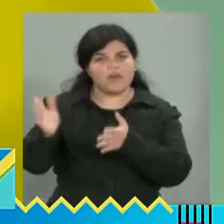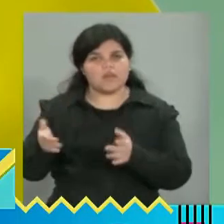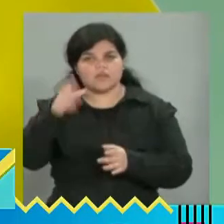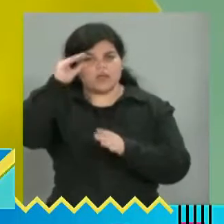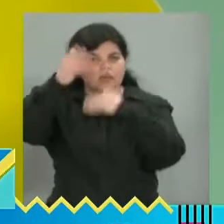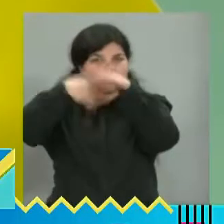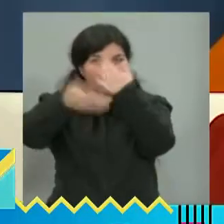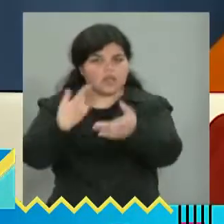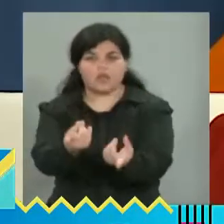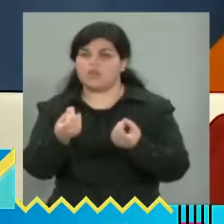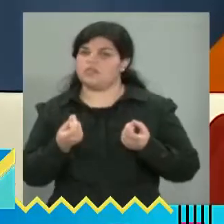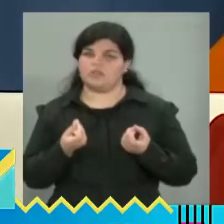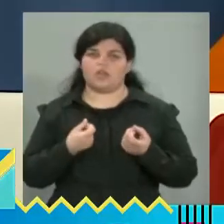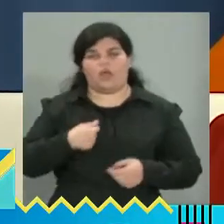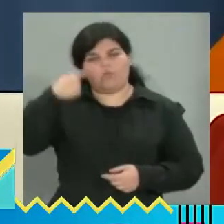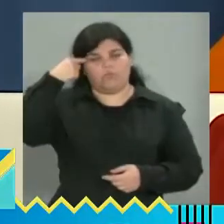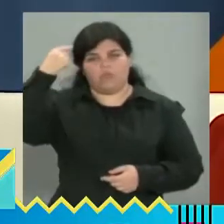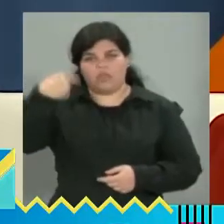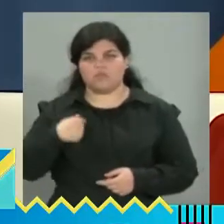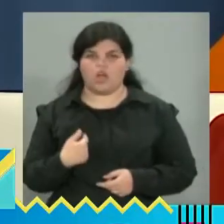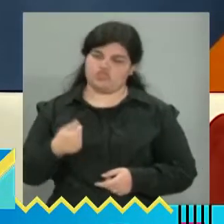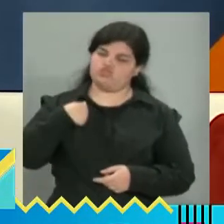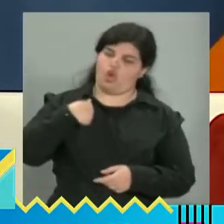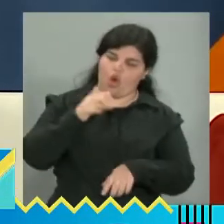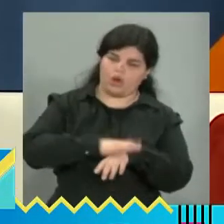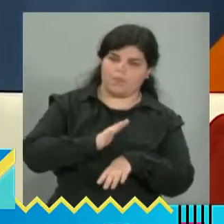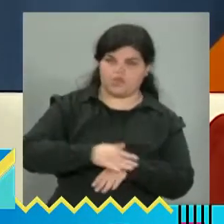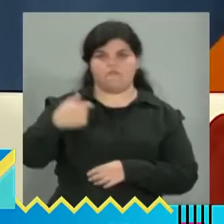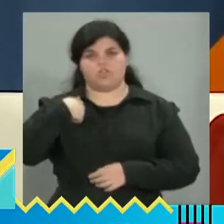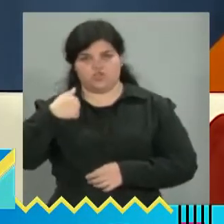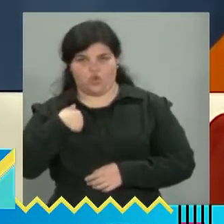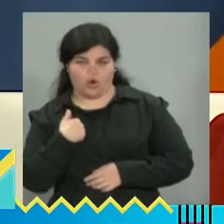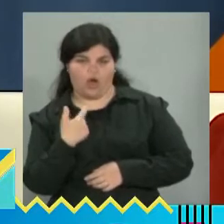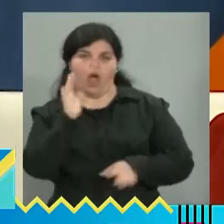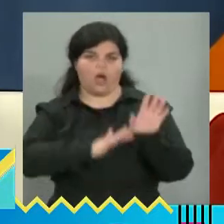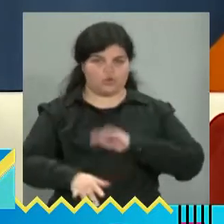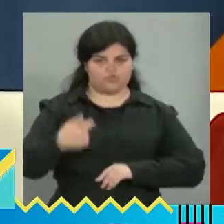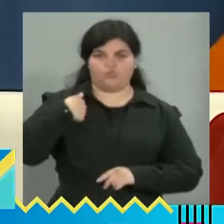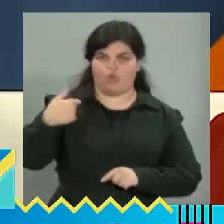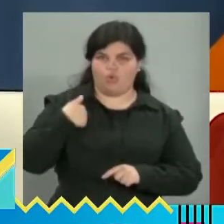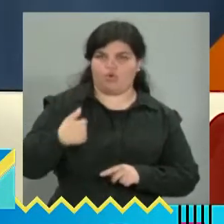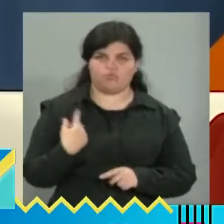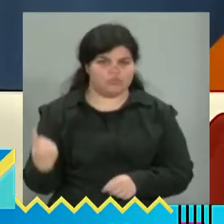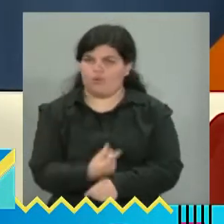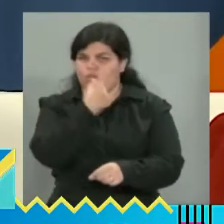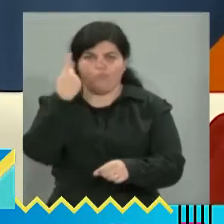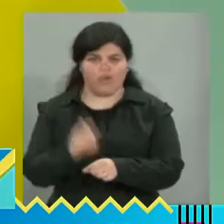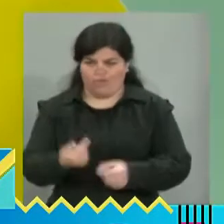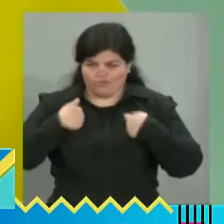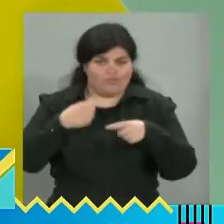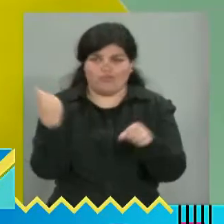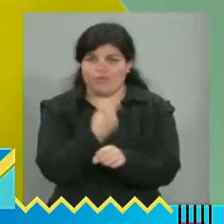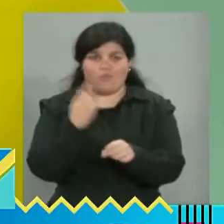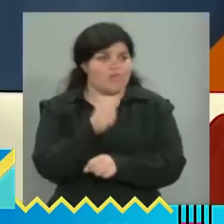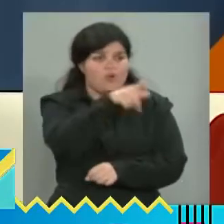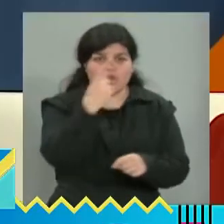a los médicos, pensando que no, si esto me lo dedico yo me encargo de tabaquismo, mejor que los otros no sepan. Yo no puedo atender a todos los pacientes, ni la doctora puede, ni